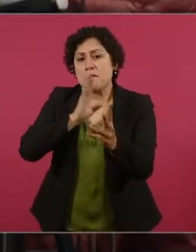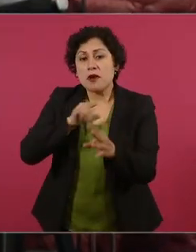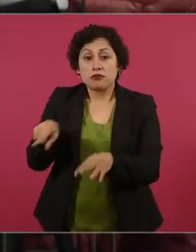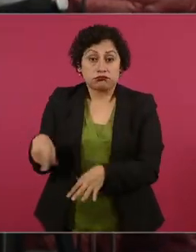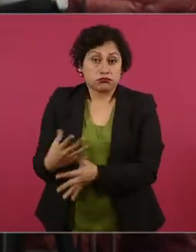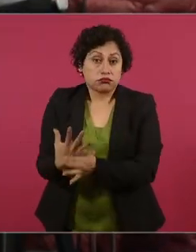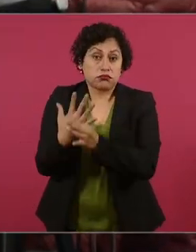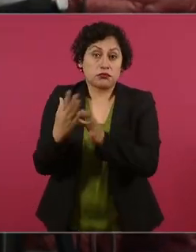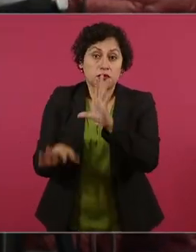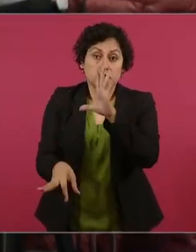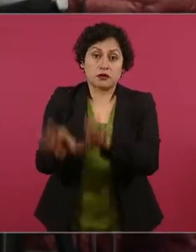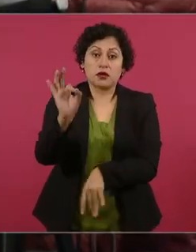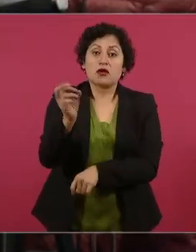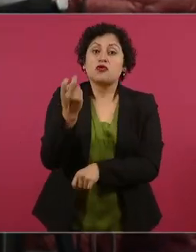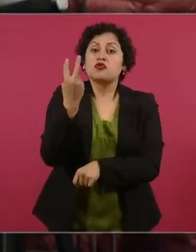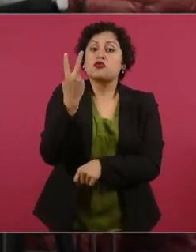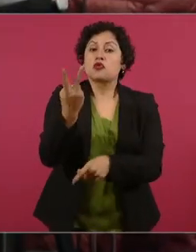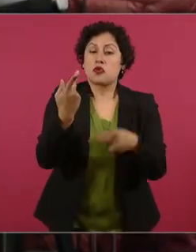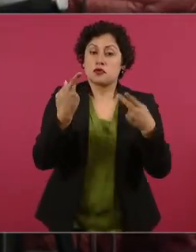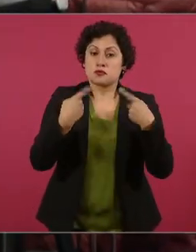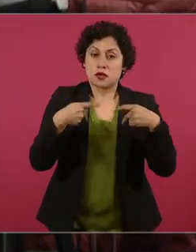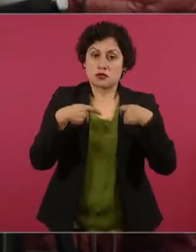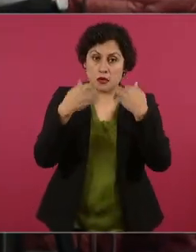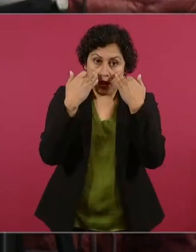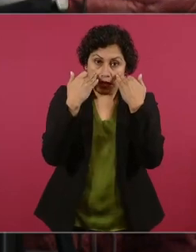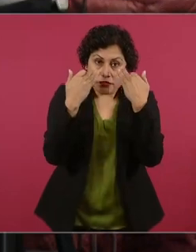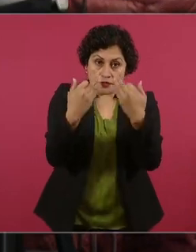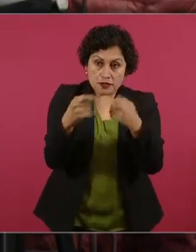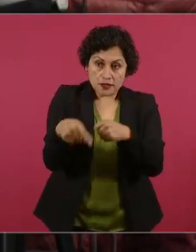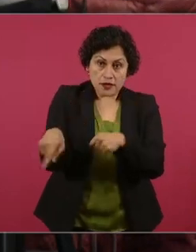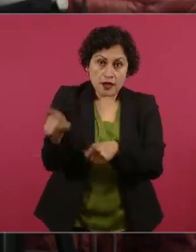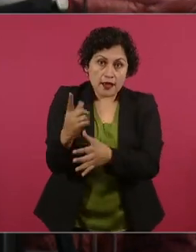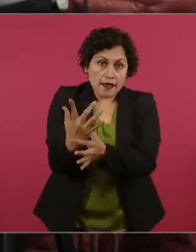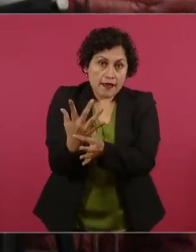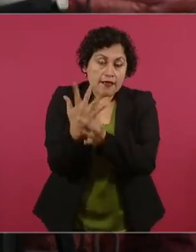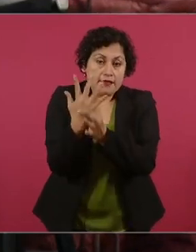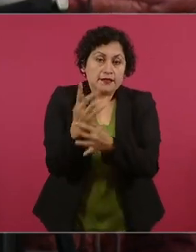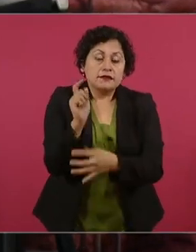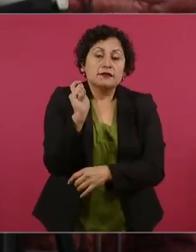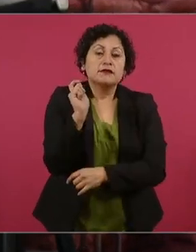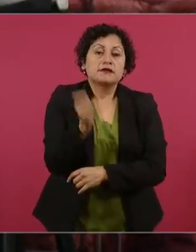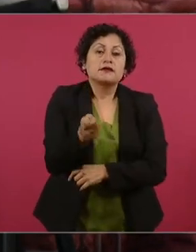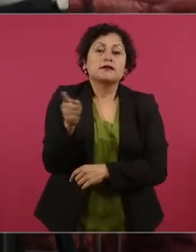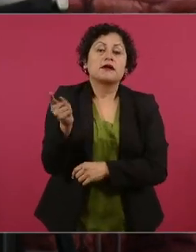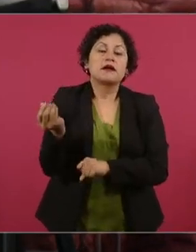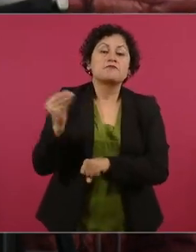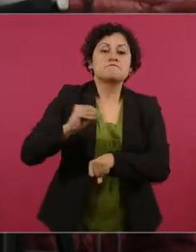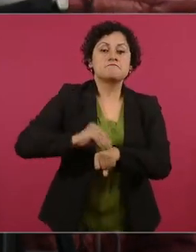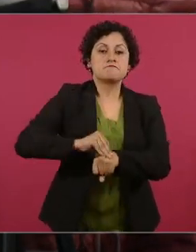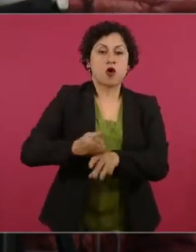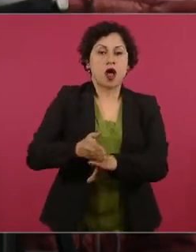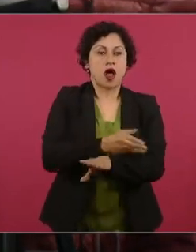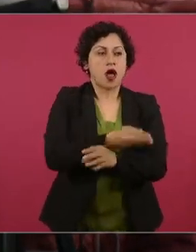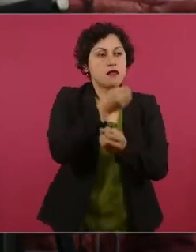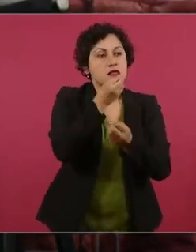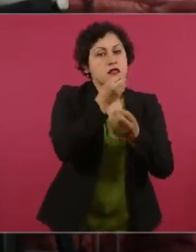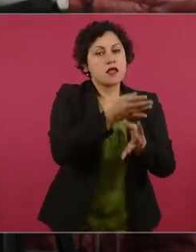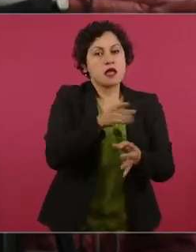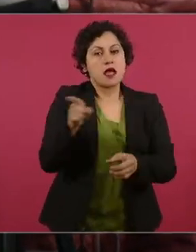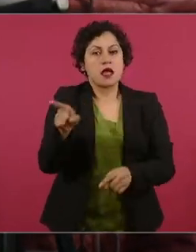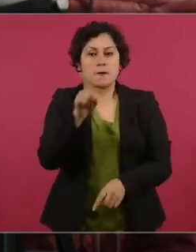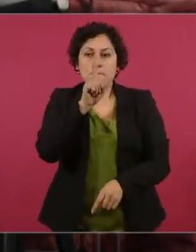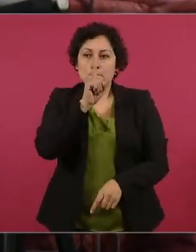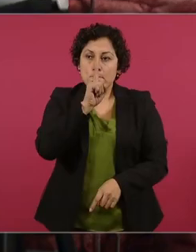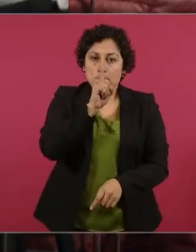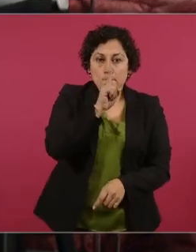a dos testigos que dicen que o abonan a la declaración que no habían dado antes, que porque no lo hacían por